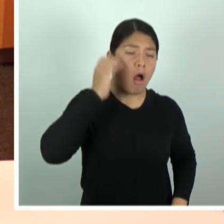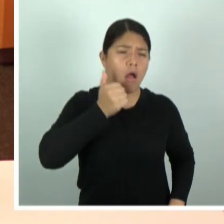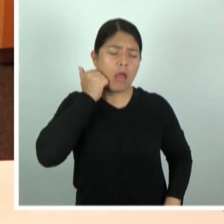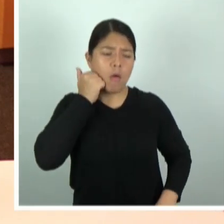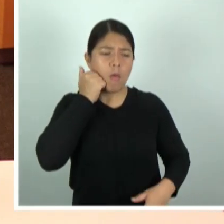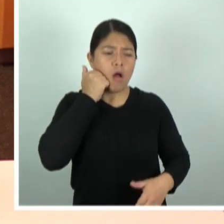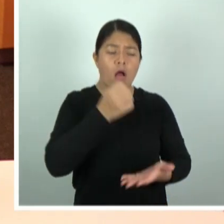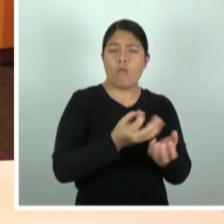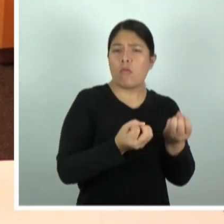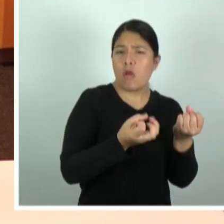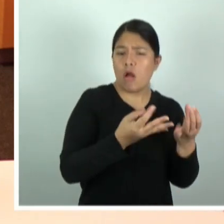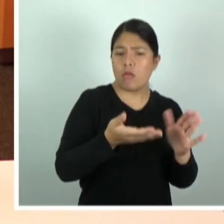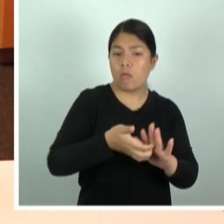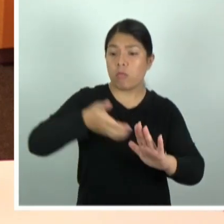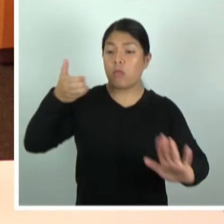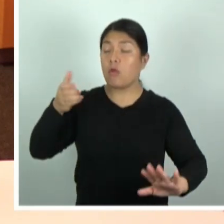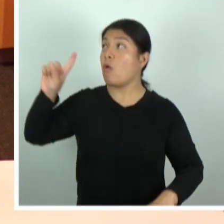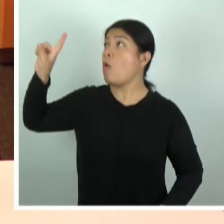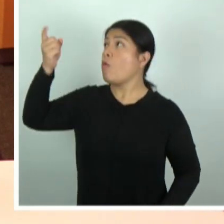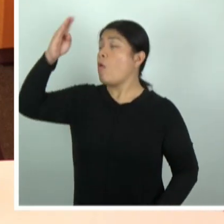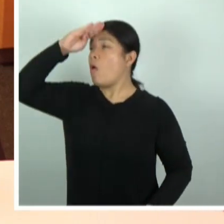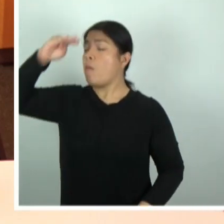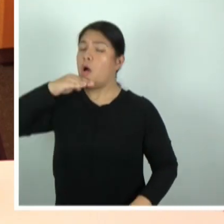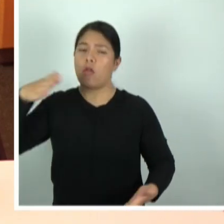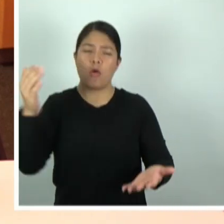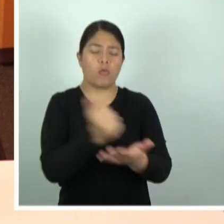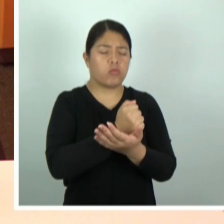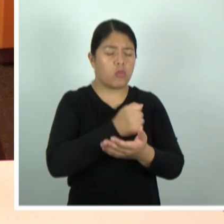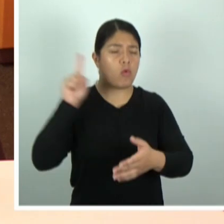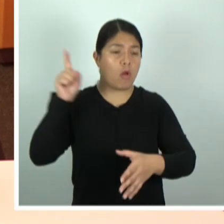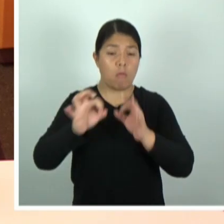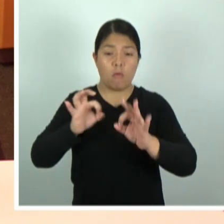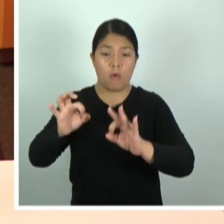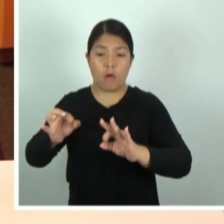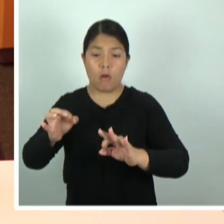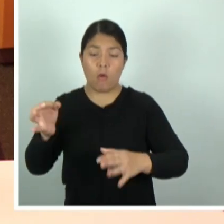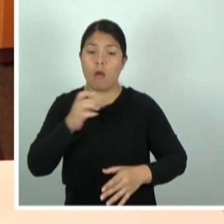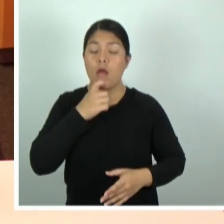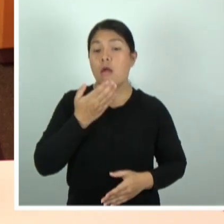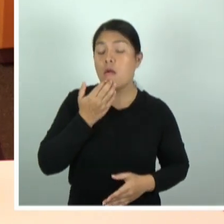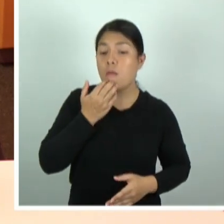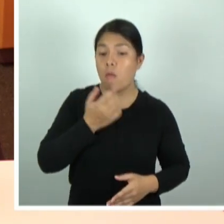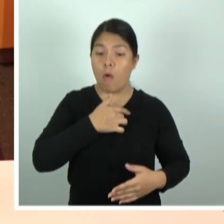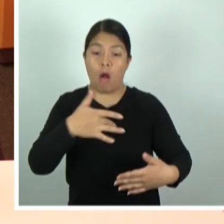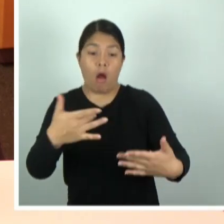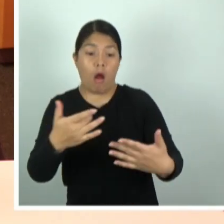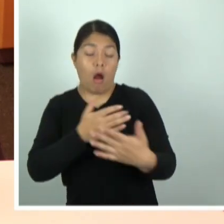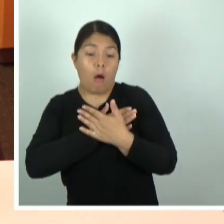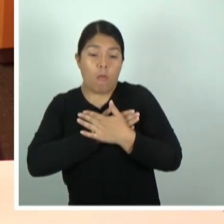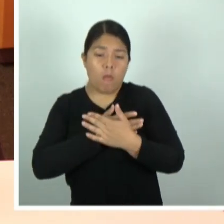todo lo que Dios el Padre había preparado, su amor, su presencia, todo lo que él había